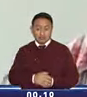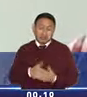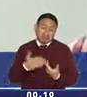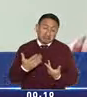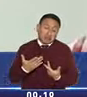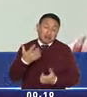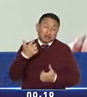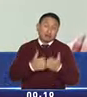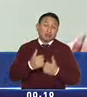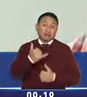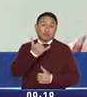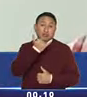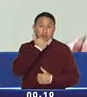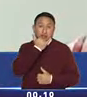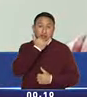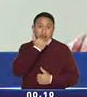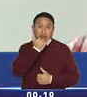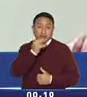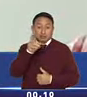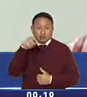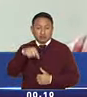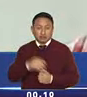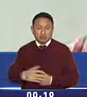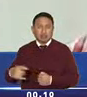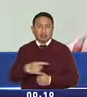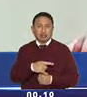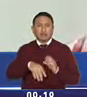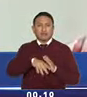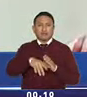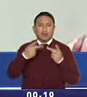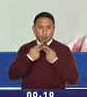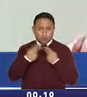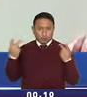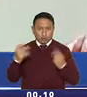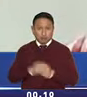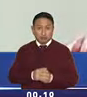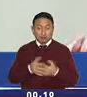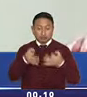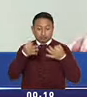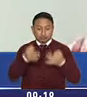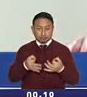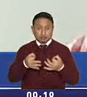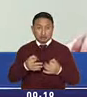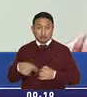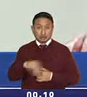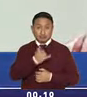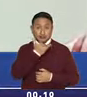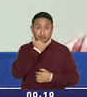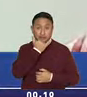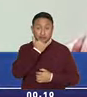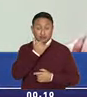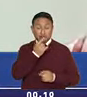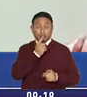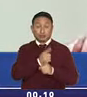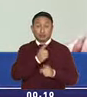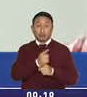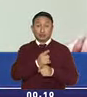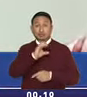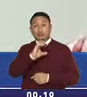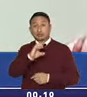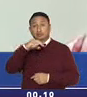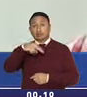delito inclusive, ¿no?, que tiene que ver con el manejo de fondos públicos de manera inadecuada. Y esto, por supuesto, el Consejo